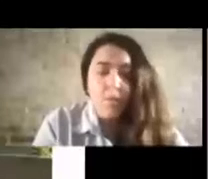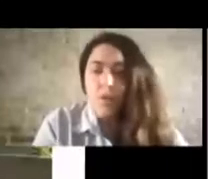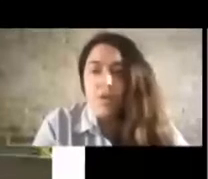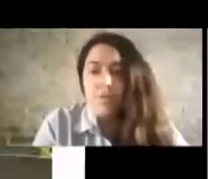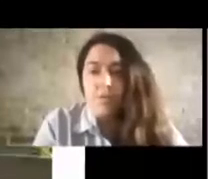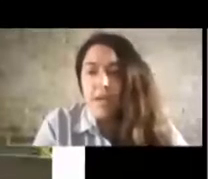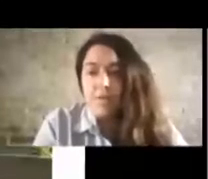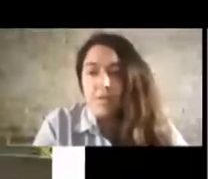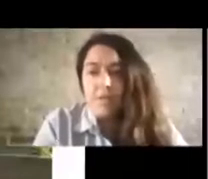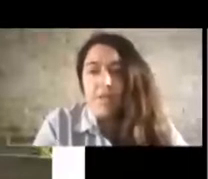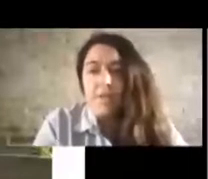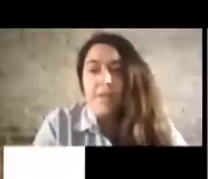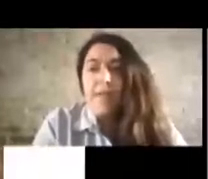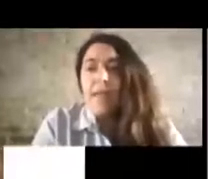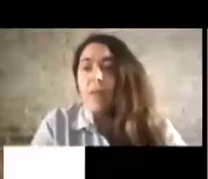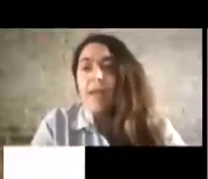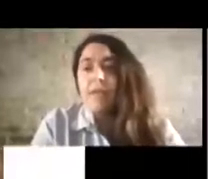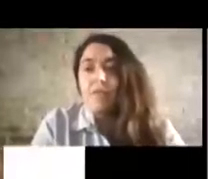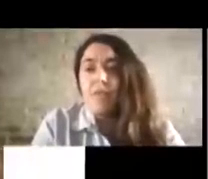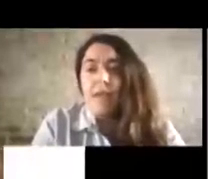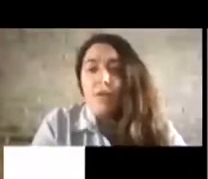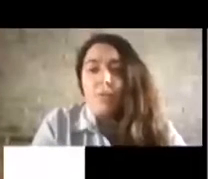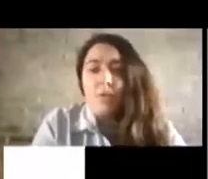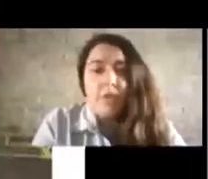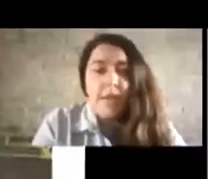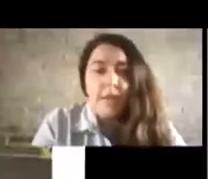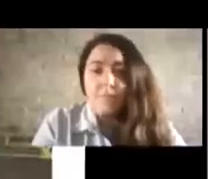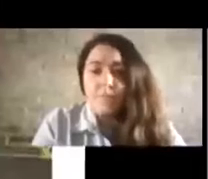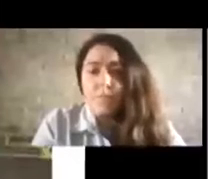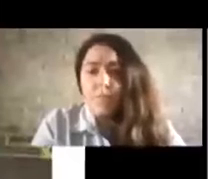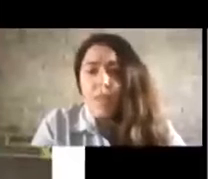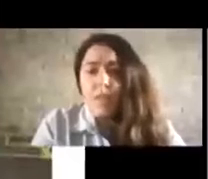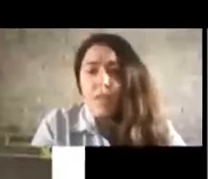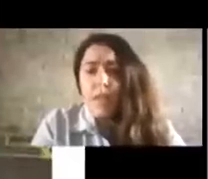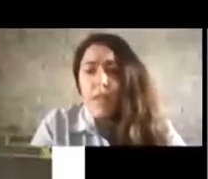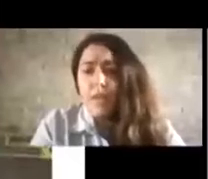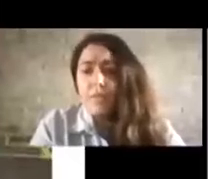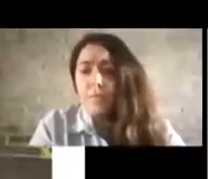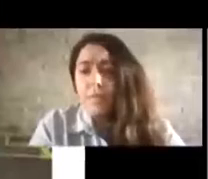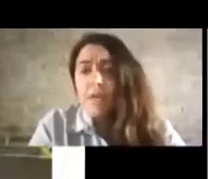muy buenos resultados, ¿sí? La ubicación de la compostera